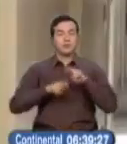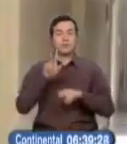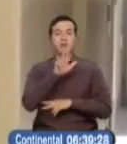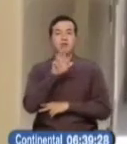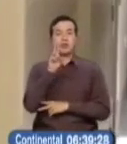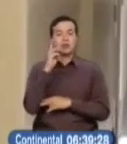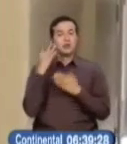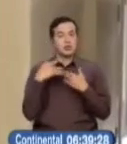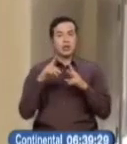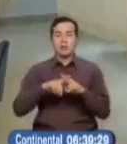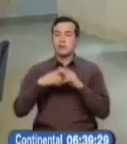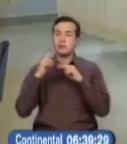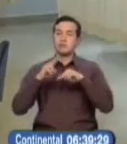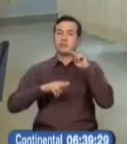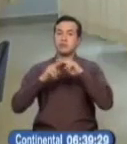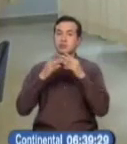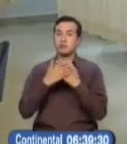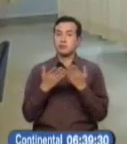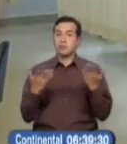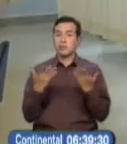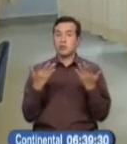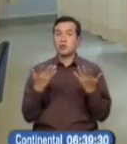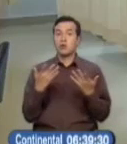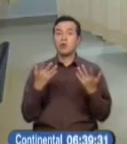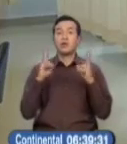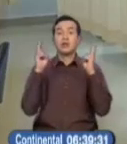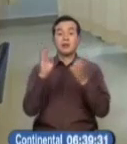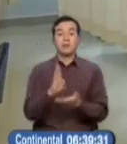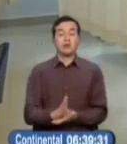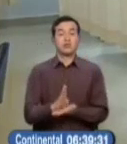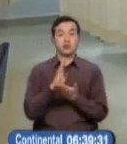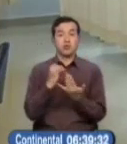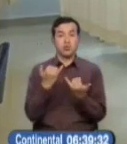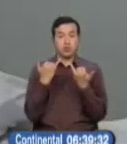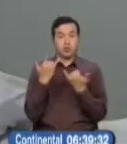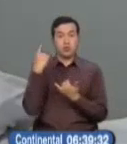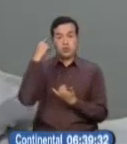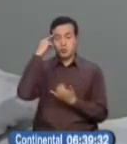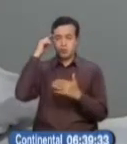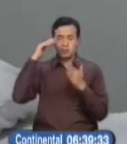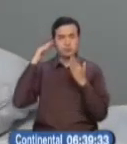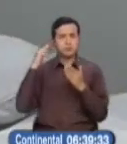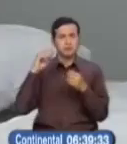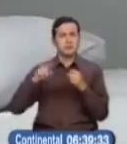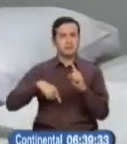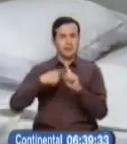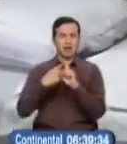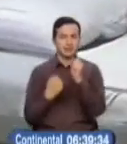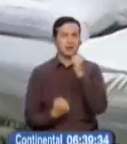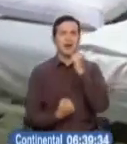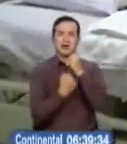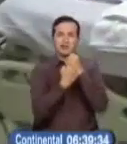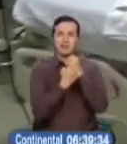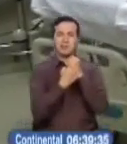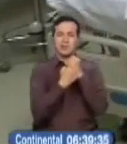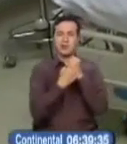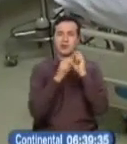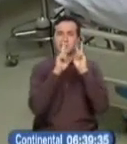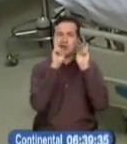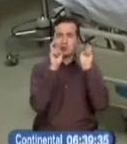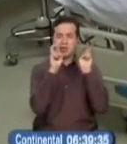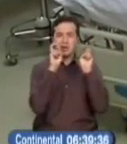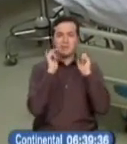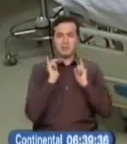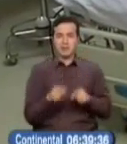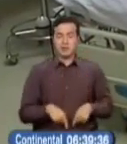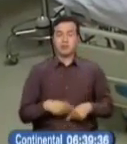se encuentran en ejecución mientras que desde la seguridad social en la actual administración y para complementar a la red nacional se construyeron 6